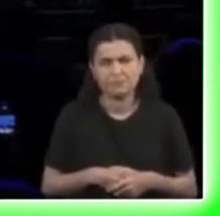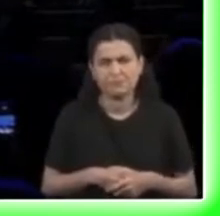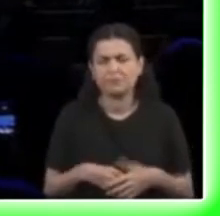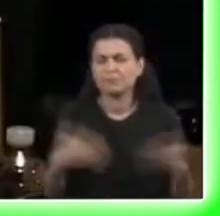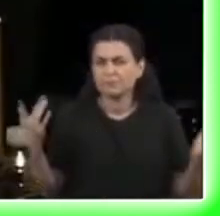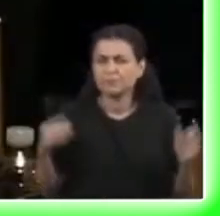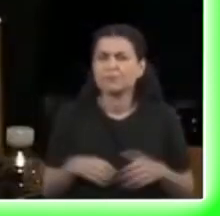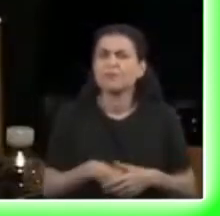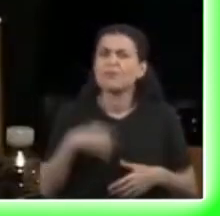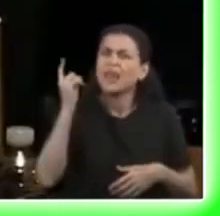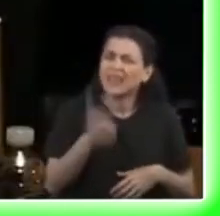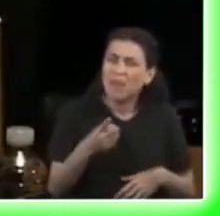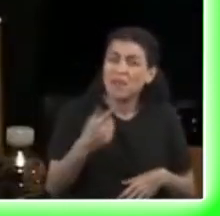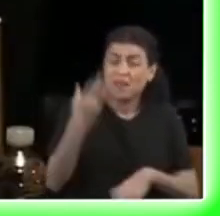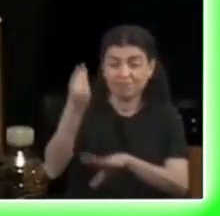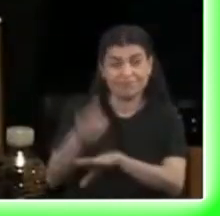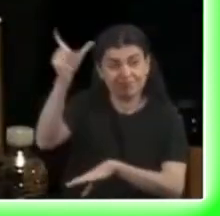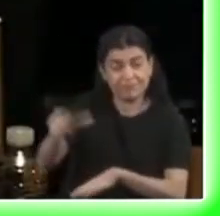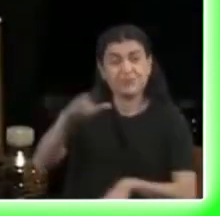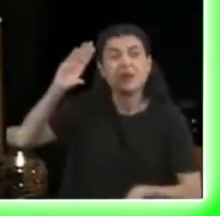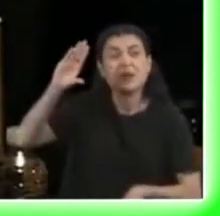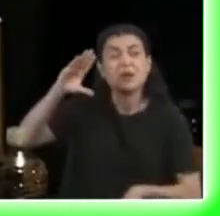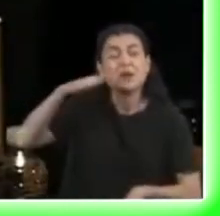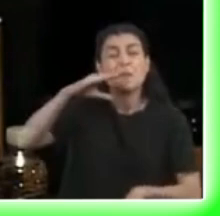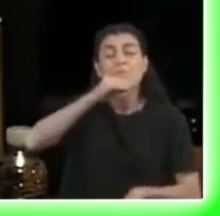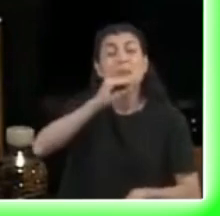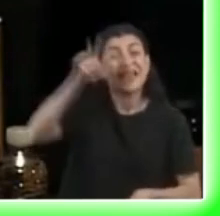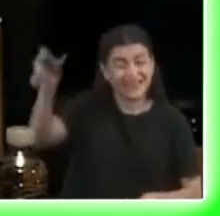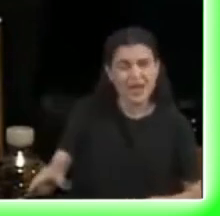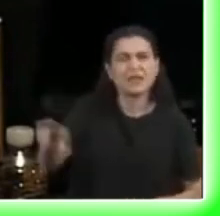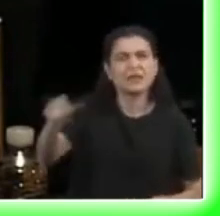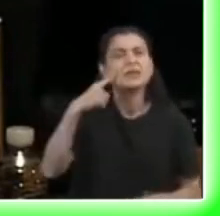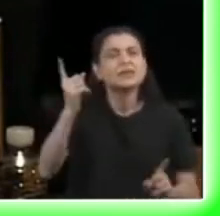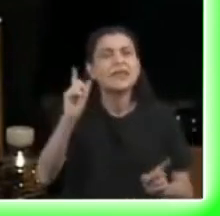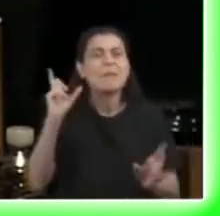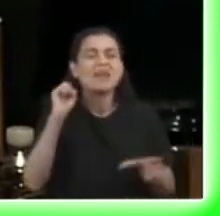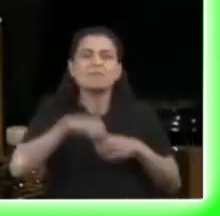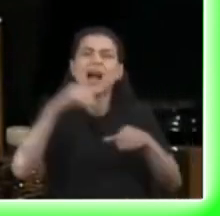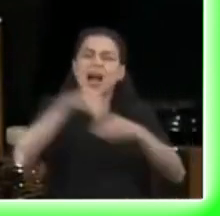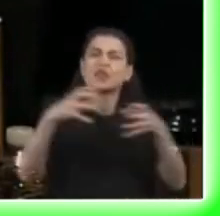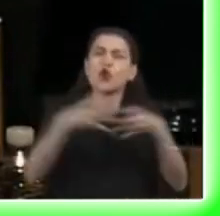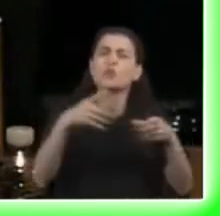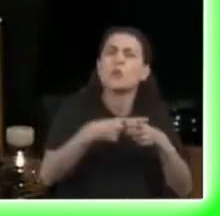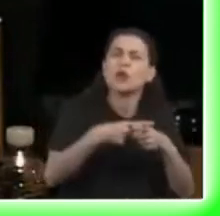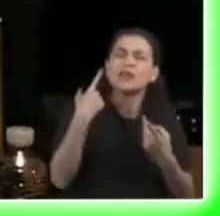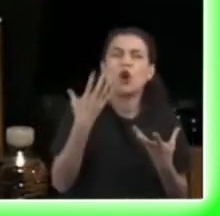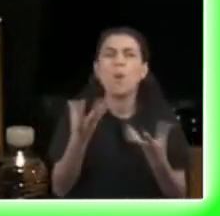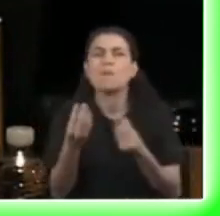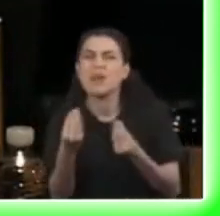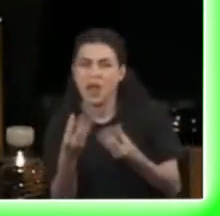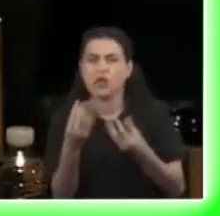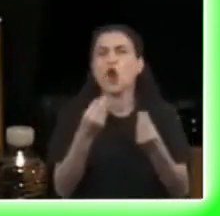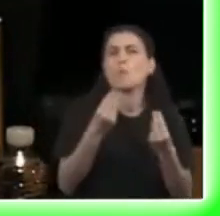Pero también ese candidato era el candidato de los cobardes, que preferían una servidumbre tranquila antes que una libertad